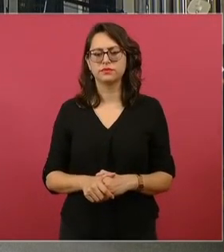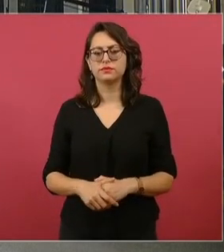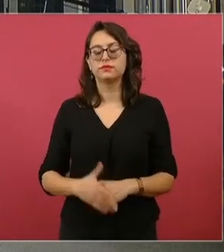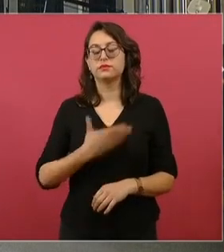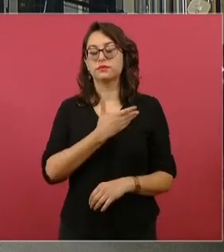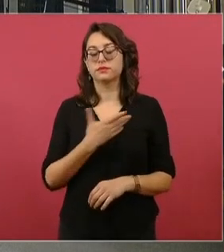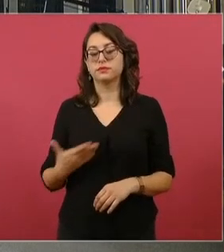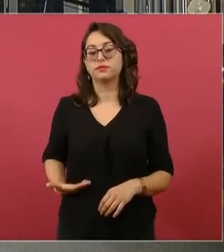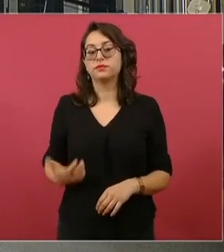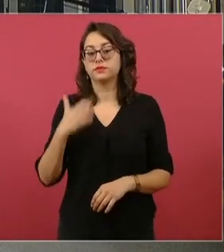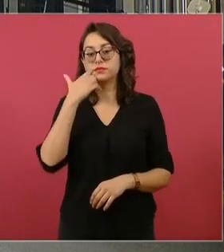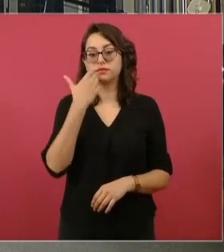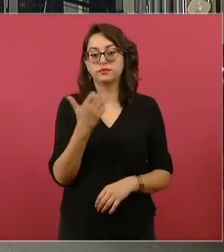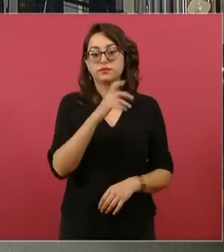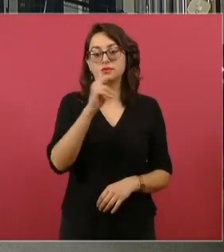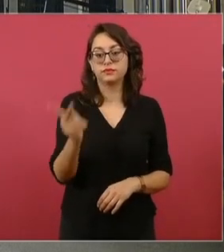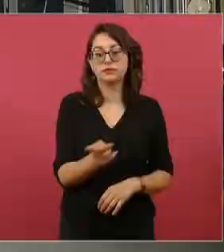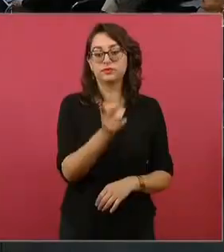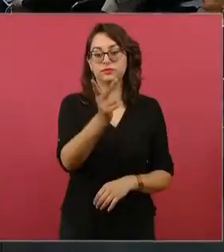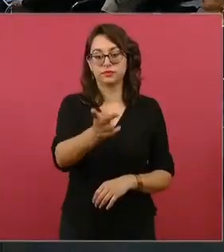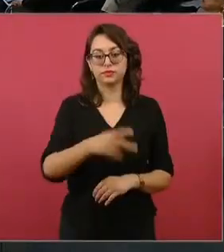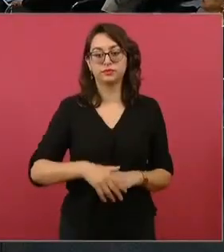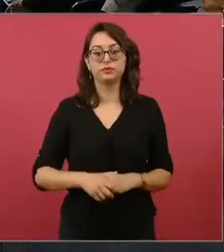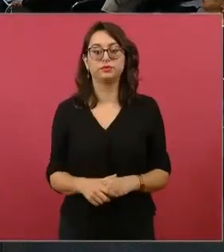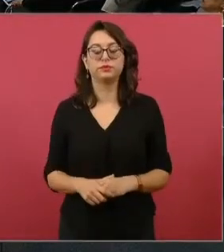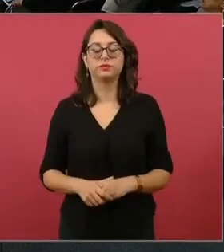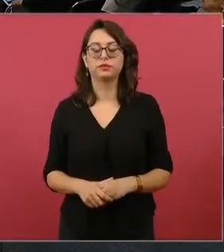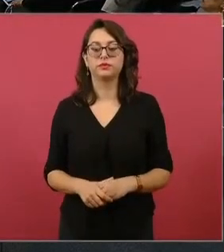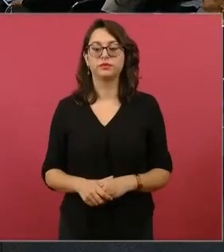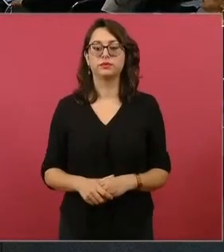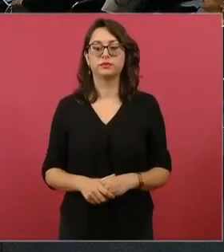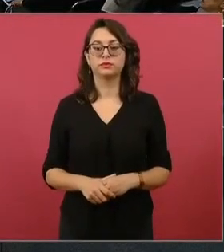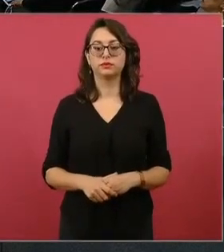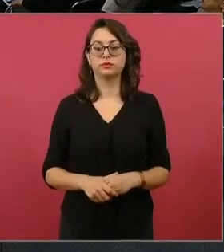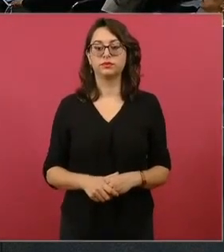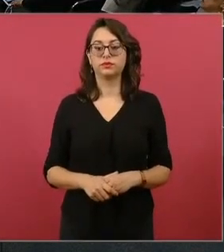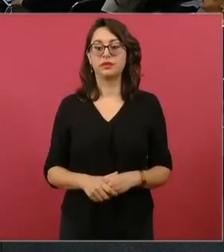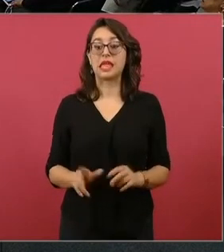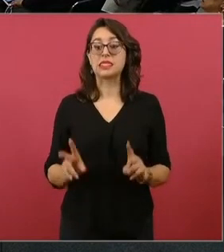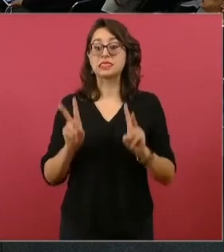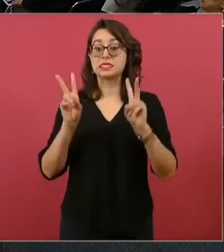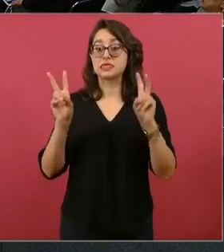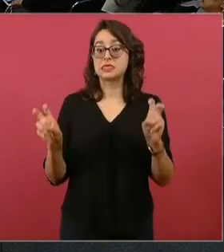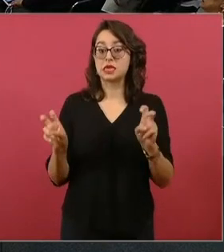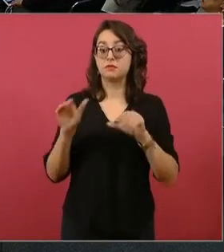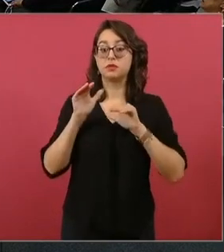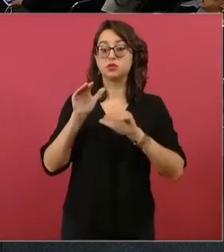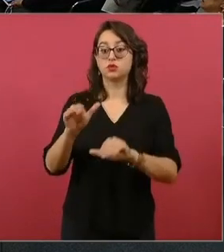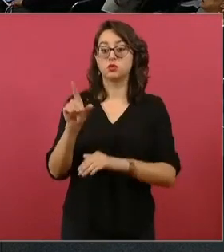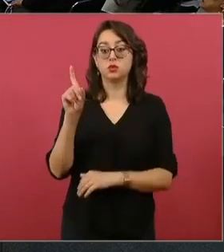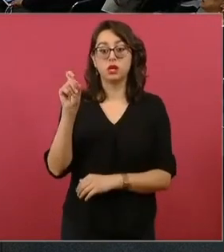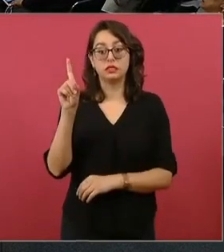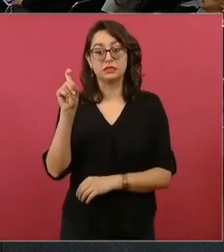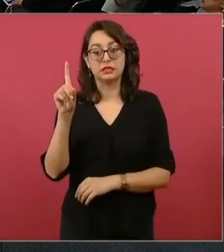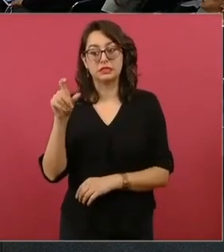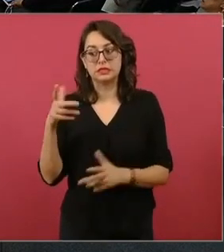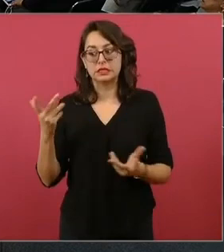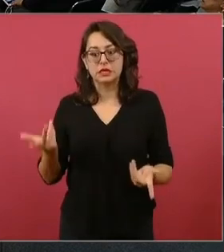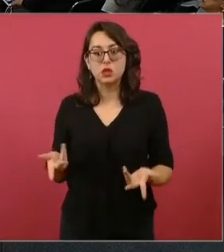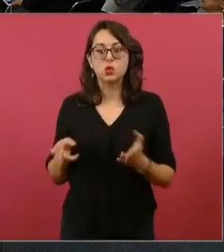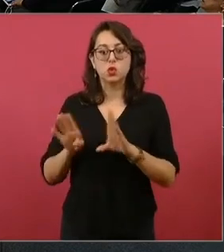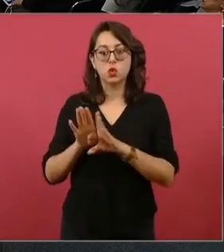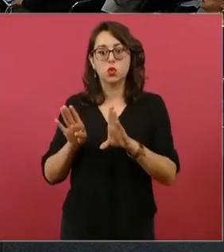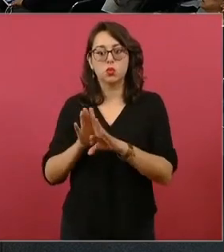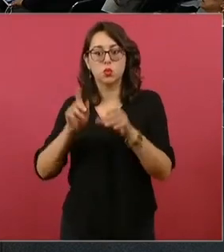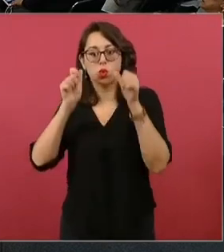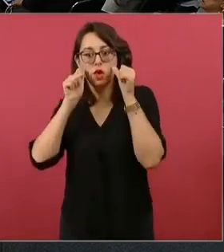pueden implementar por parte de las autoridades para este tema del agua en general? Uno de los temas que preocupa también es el alta del